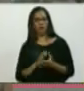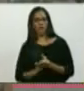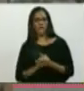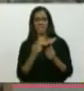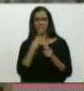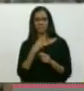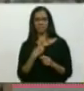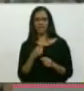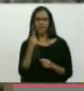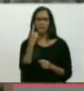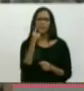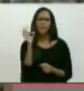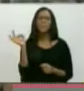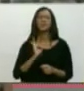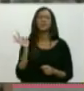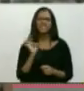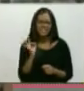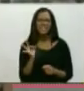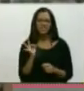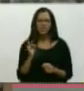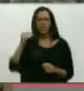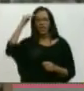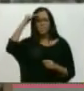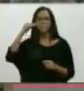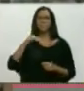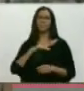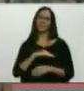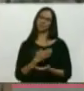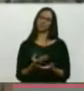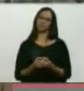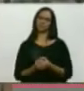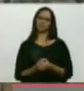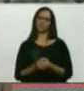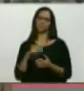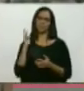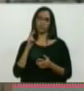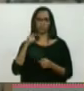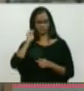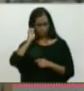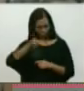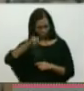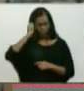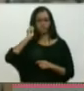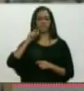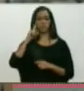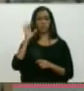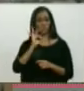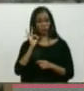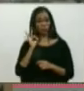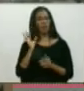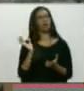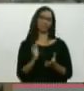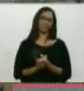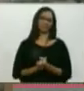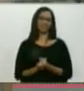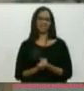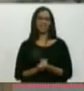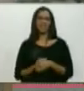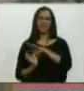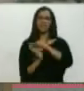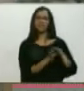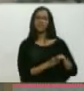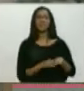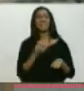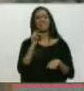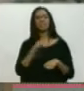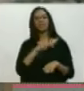Es decir, el 1% de las fuerzas militares venezolanas. Me le quito el sombrero. ¿El 1%? La segunda salida en falso